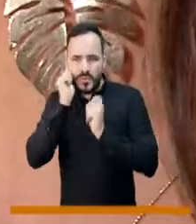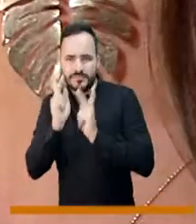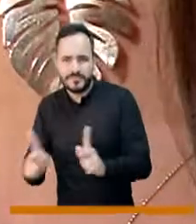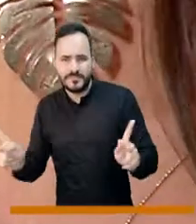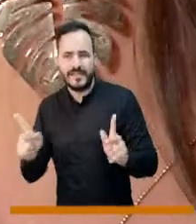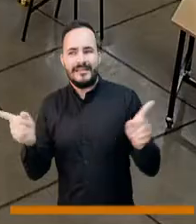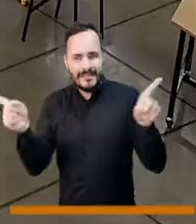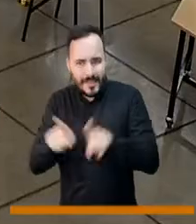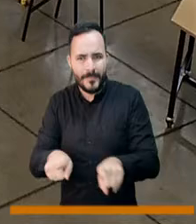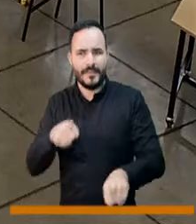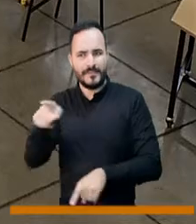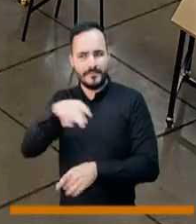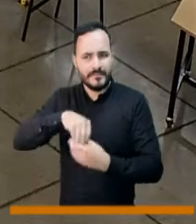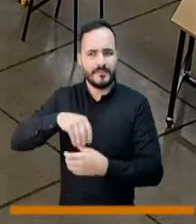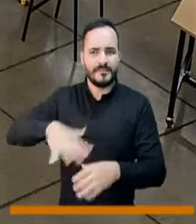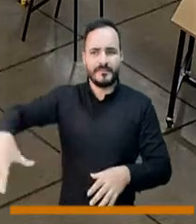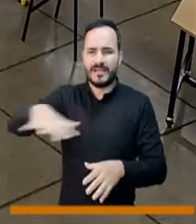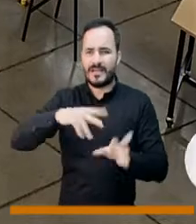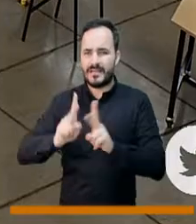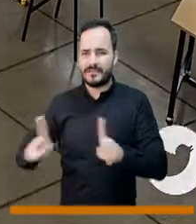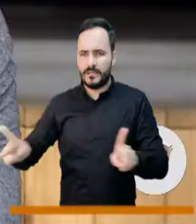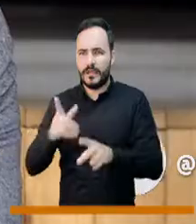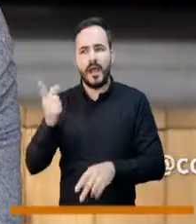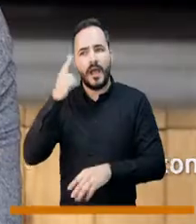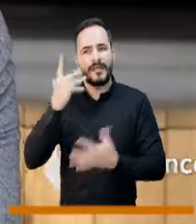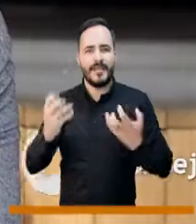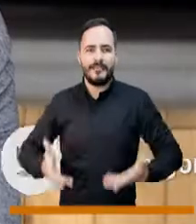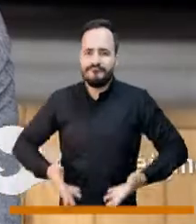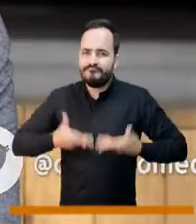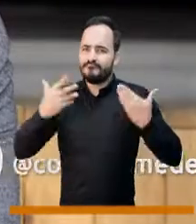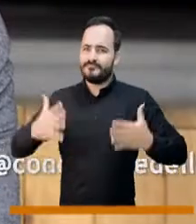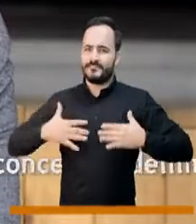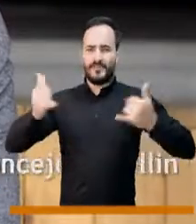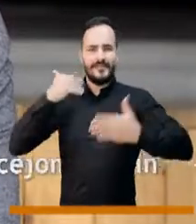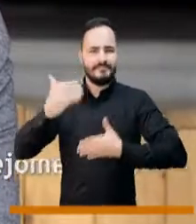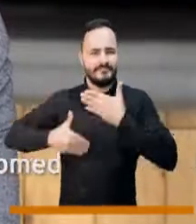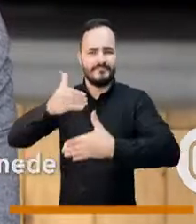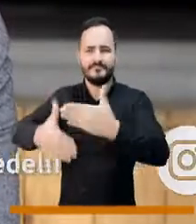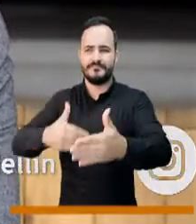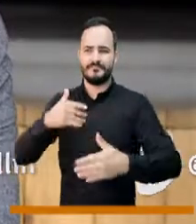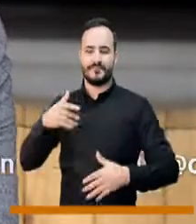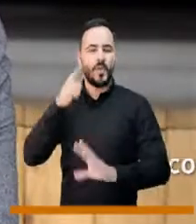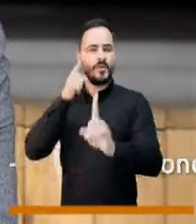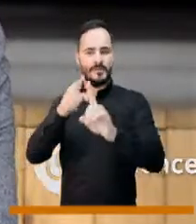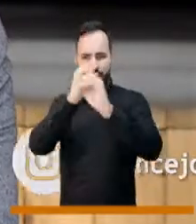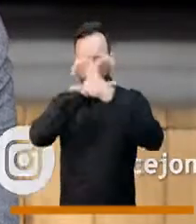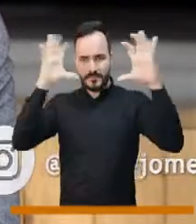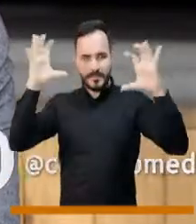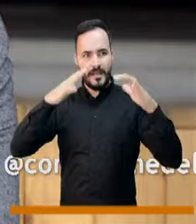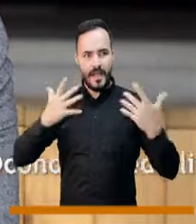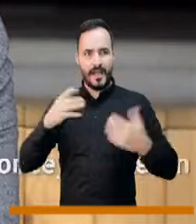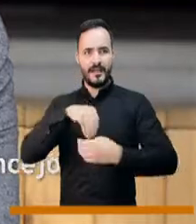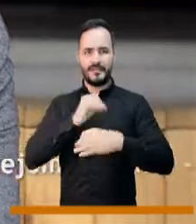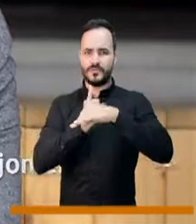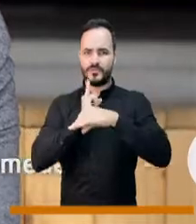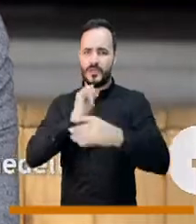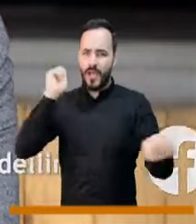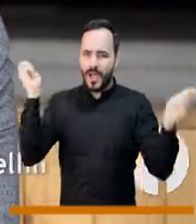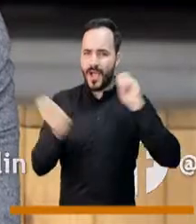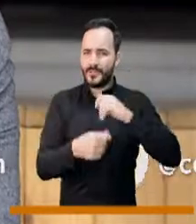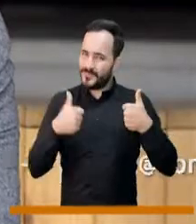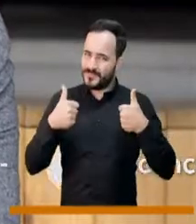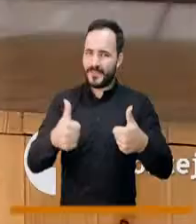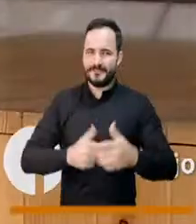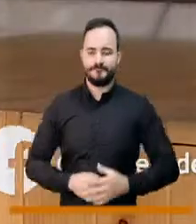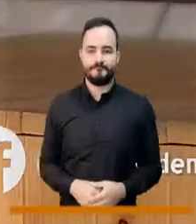también son los seres humanos, que son los que queremos que vivan felices en la educación, que transformen y tengan una vocación de cambio en los